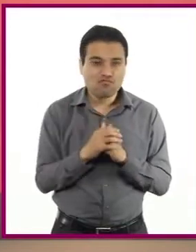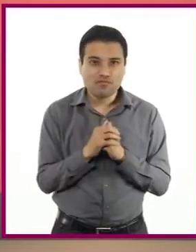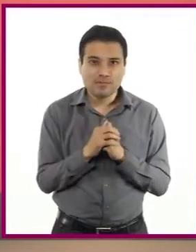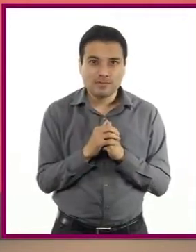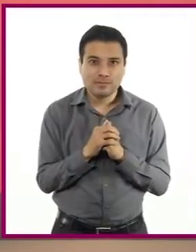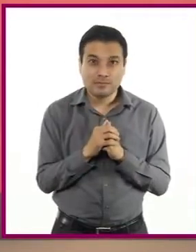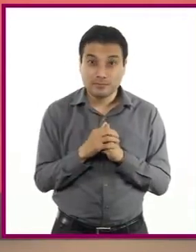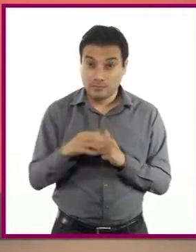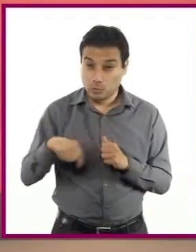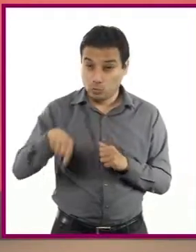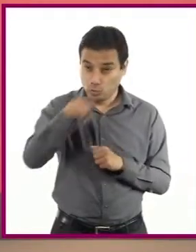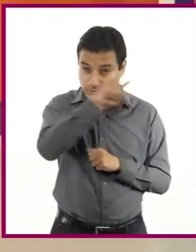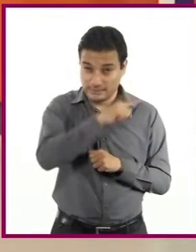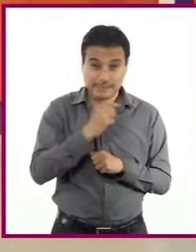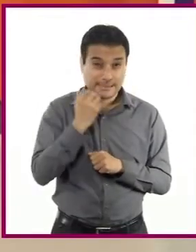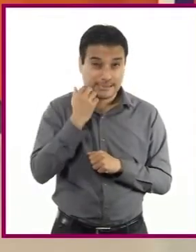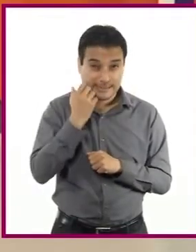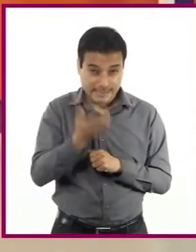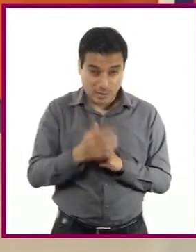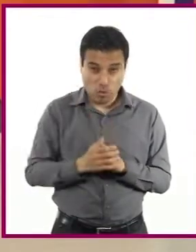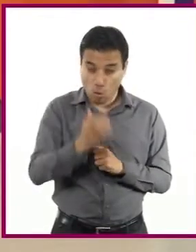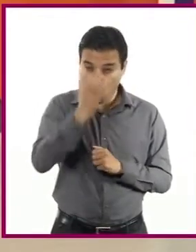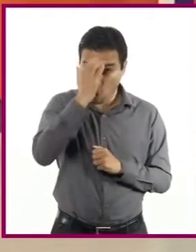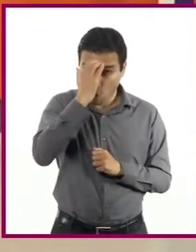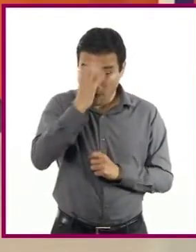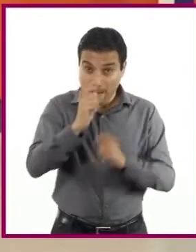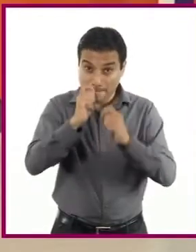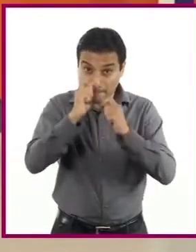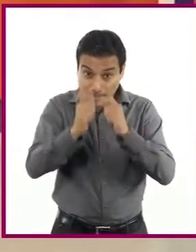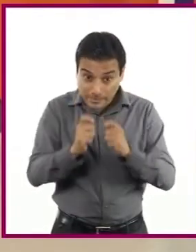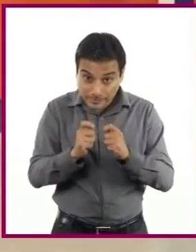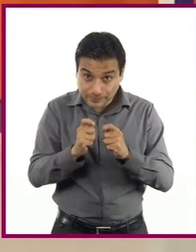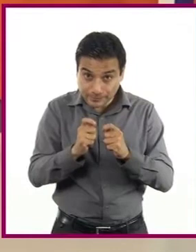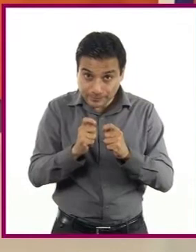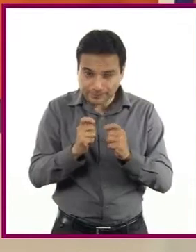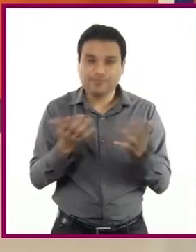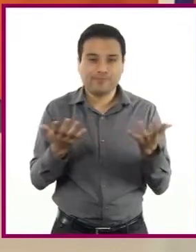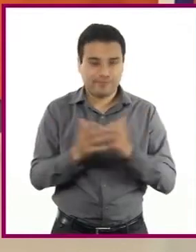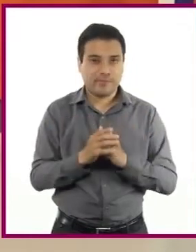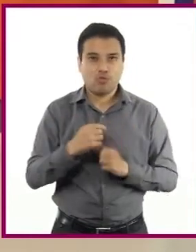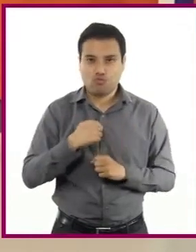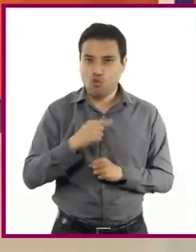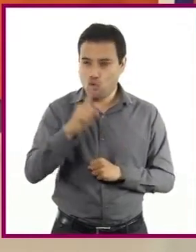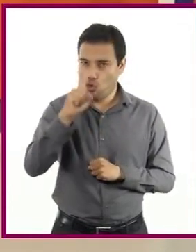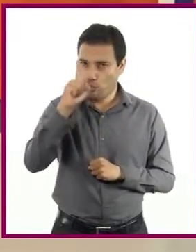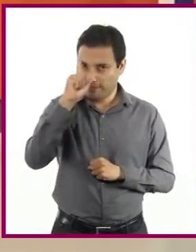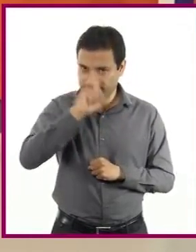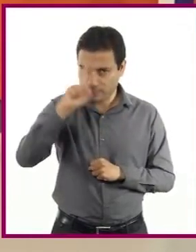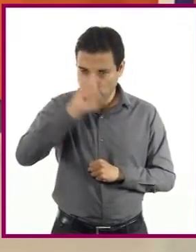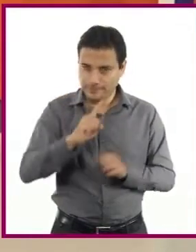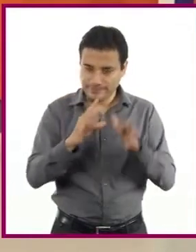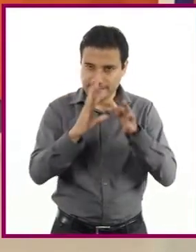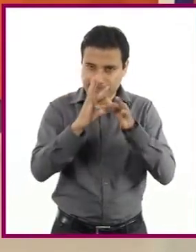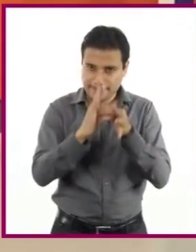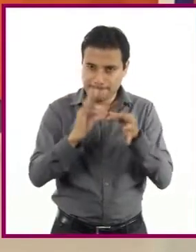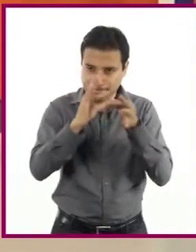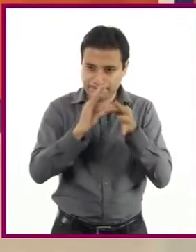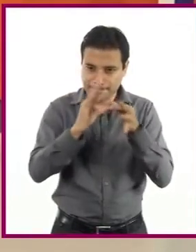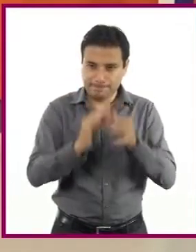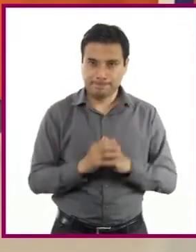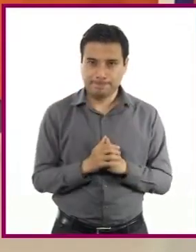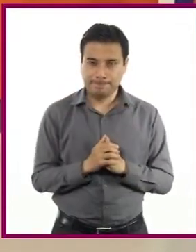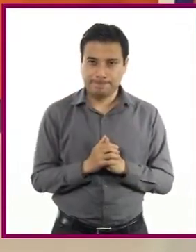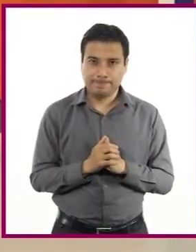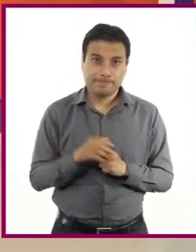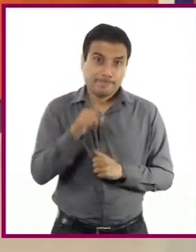deseamos superarnos y aprender, entonces lo recomendable, ante la duda o natural curiosidad,